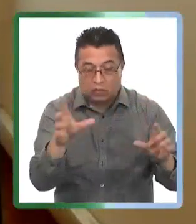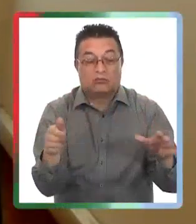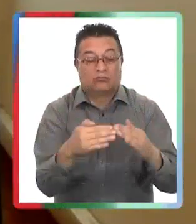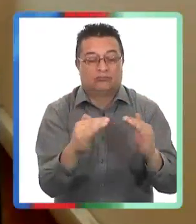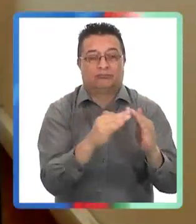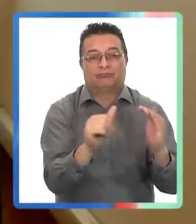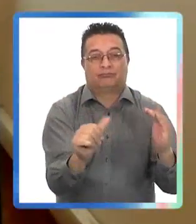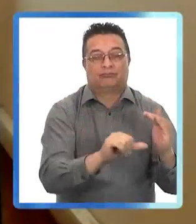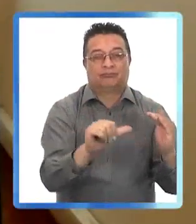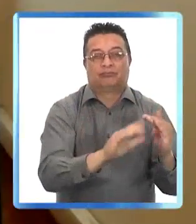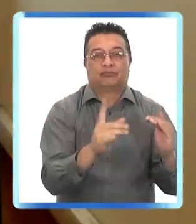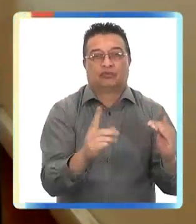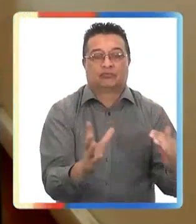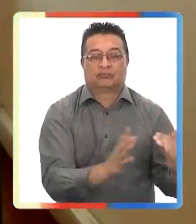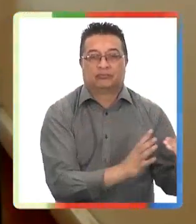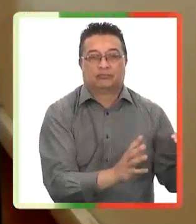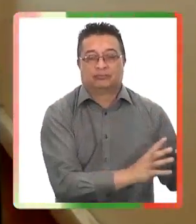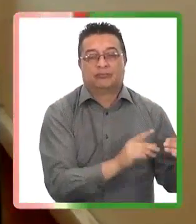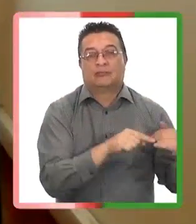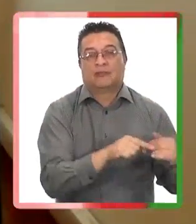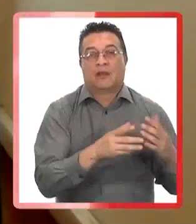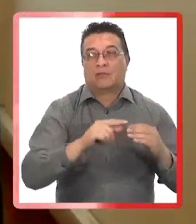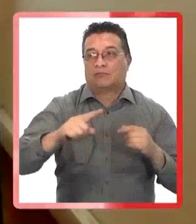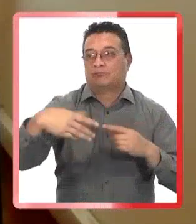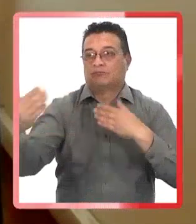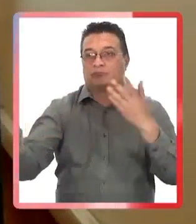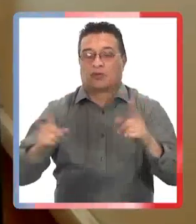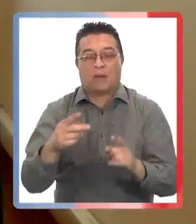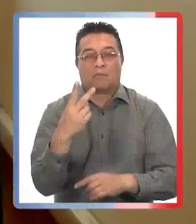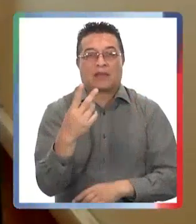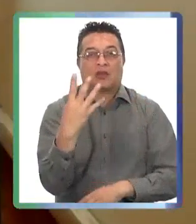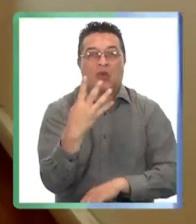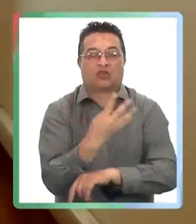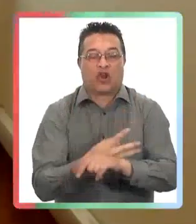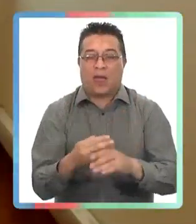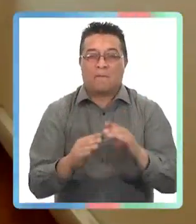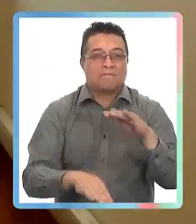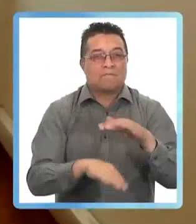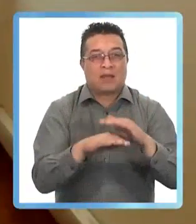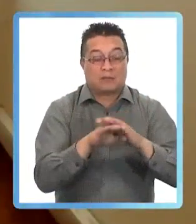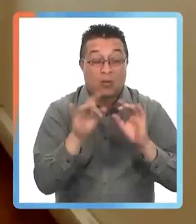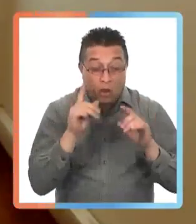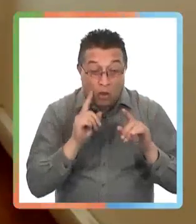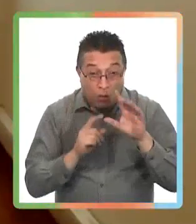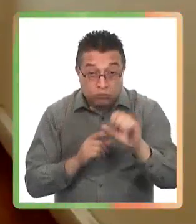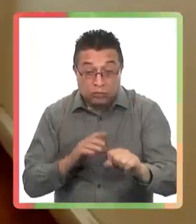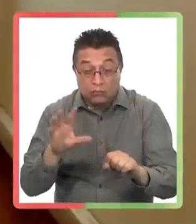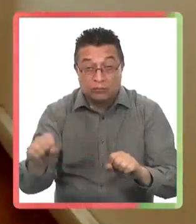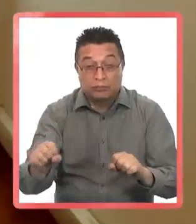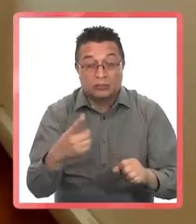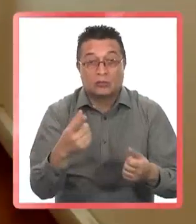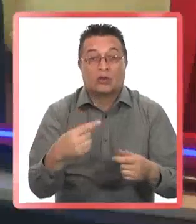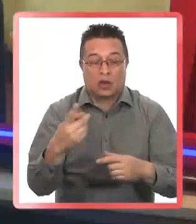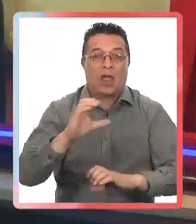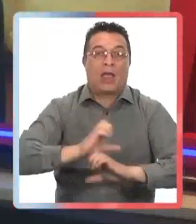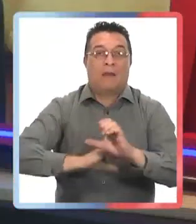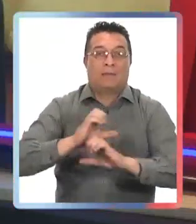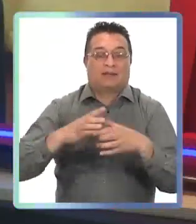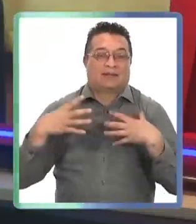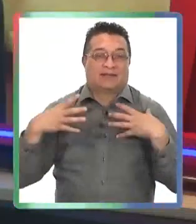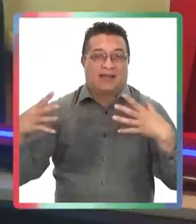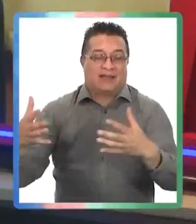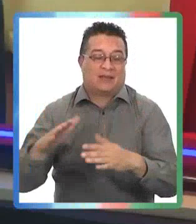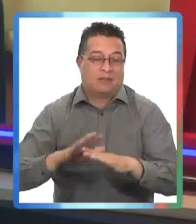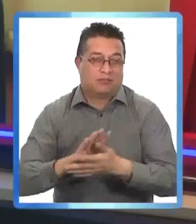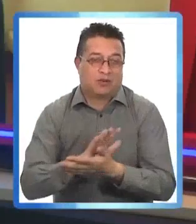aislamiento en máximo de 24 horas cuando se han encontrado casos, por ejemplo, en planteles industriales. Sí, nos